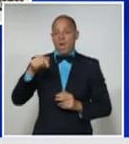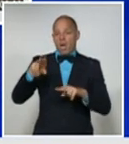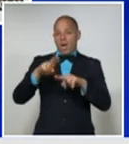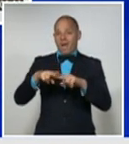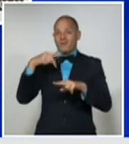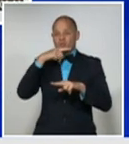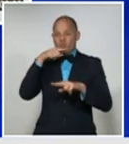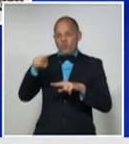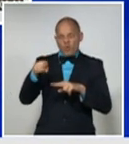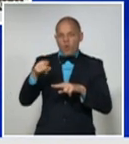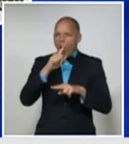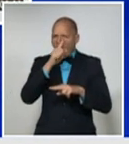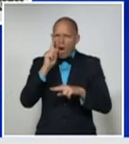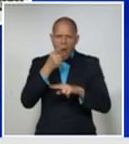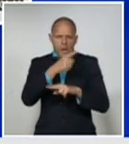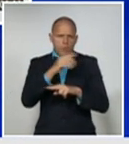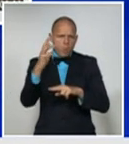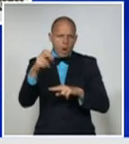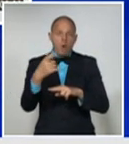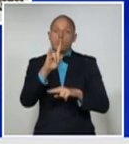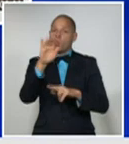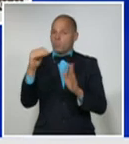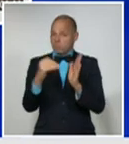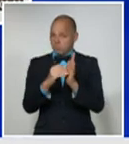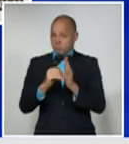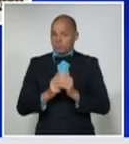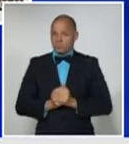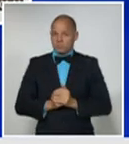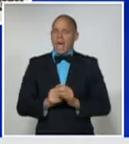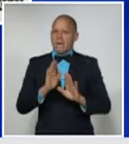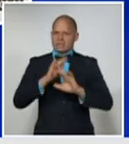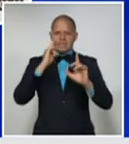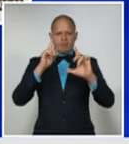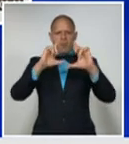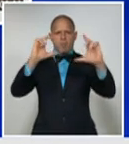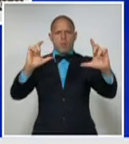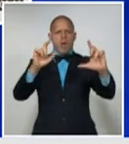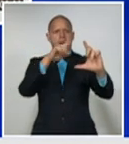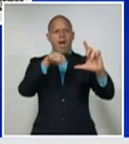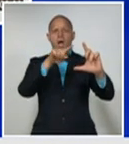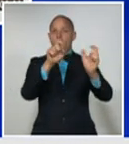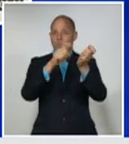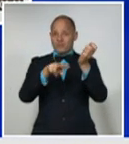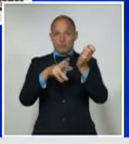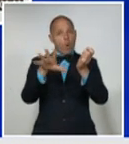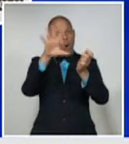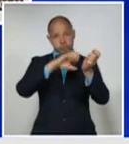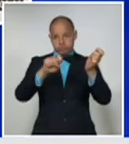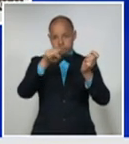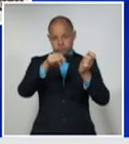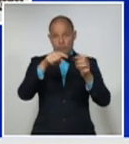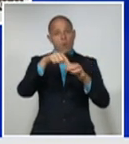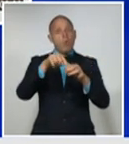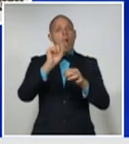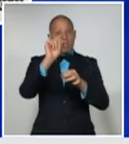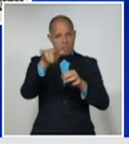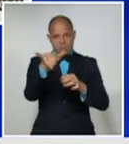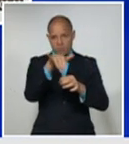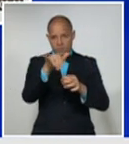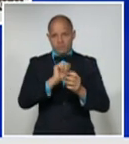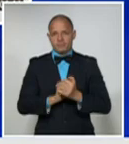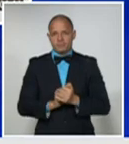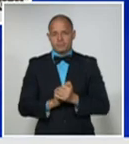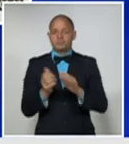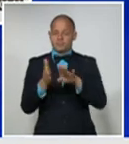los territorios, incluyendo el municipio especial Isla de la Juventud. Como ya informé, se